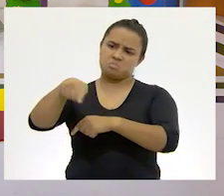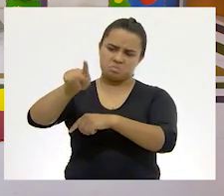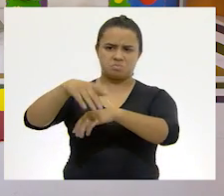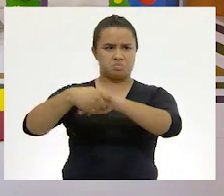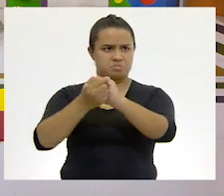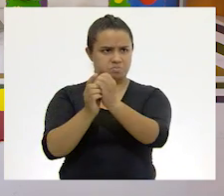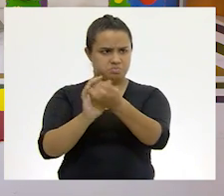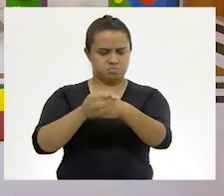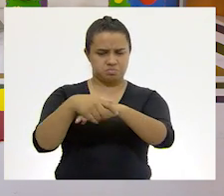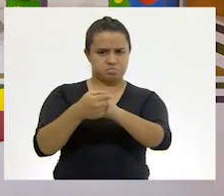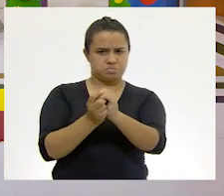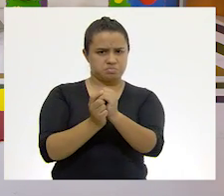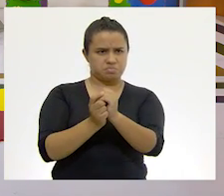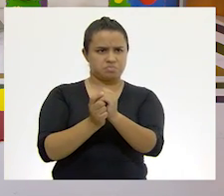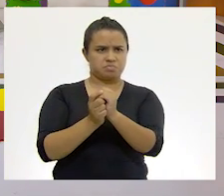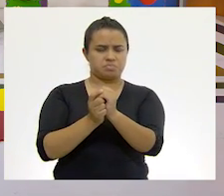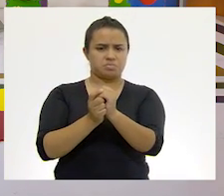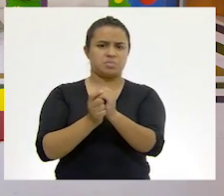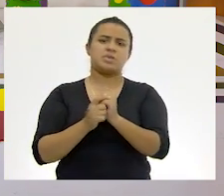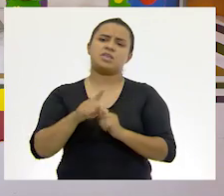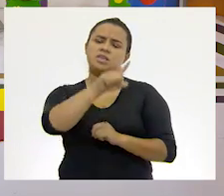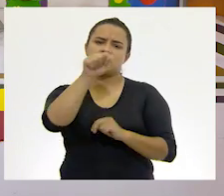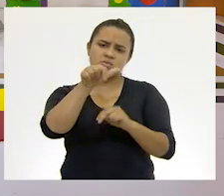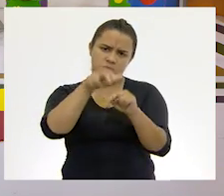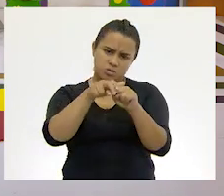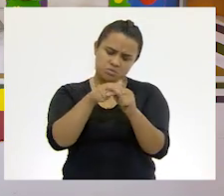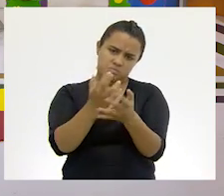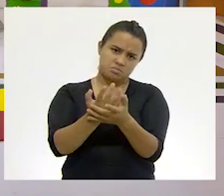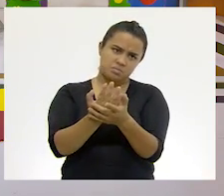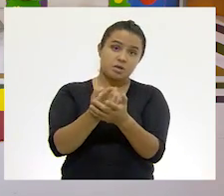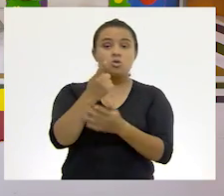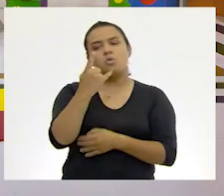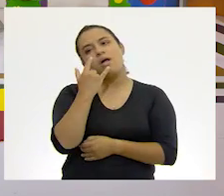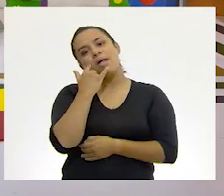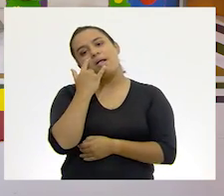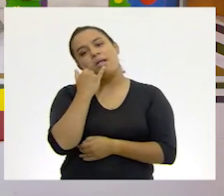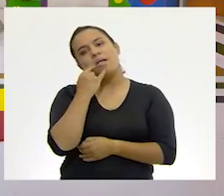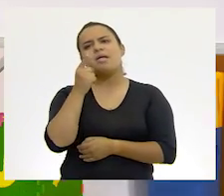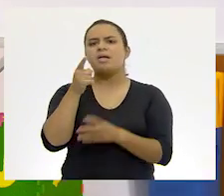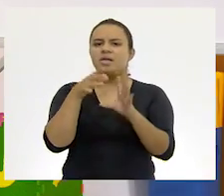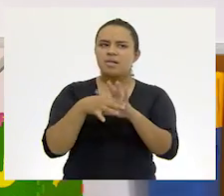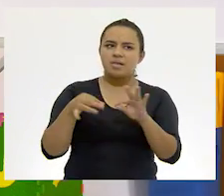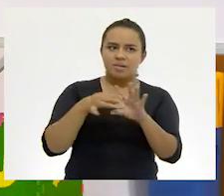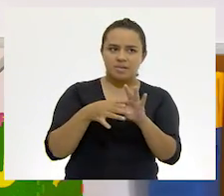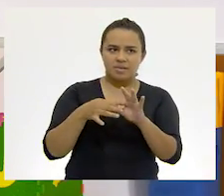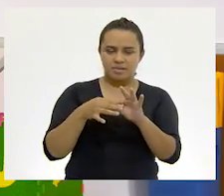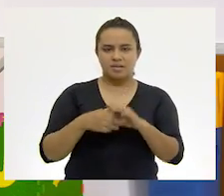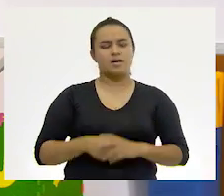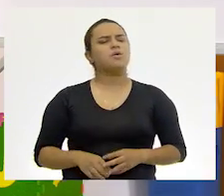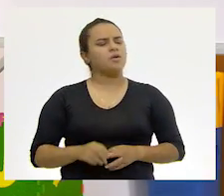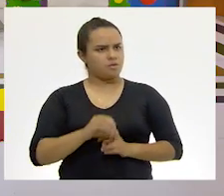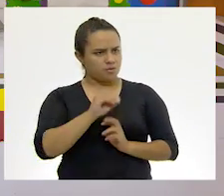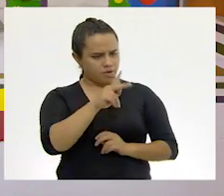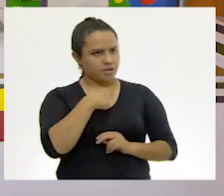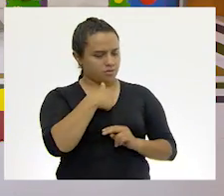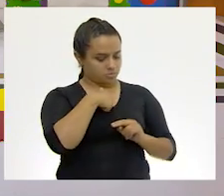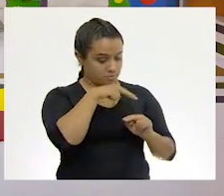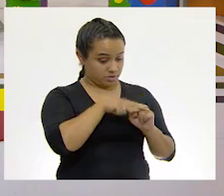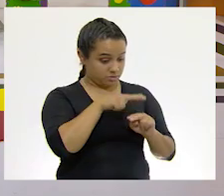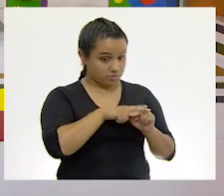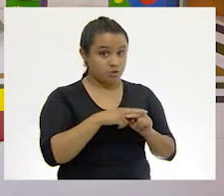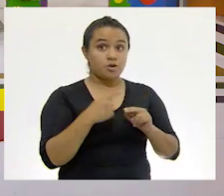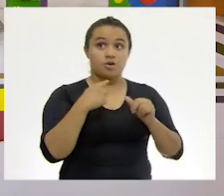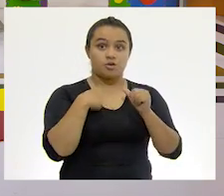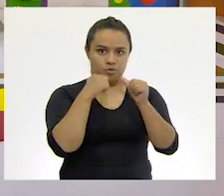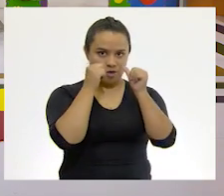manos y te puedes sentar tantito para ver y escuchar todo lo que nos va a decir Marta. Voy a tomar asiento entonces, voy a